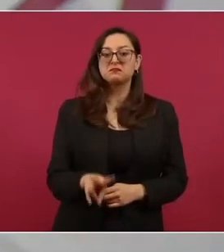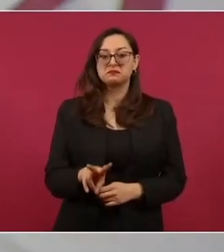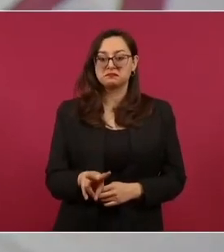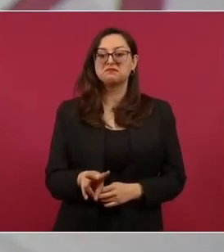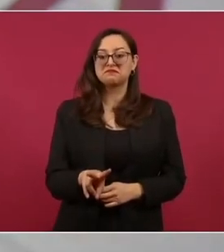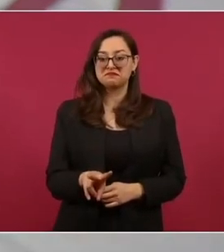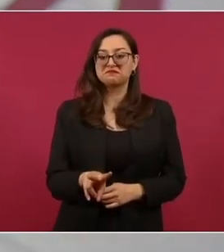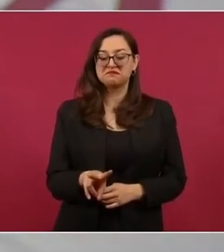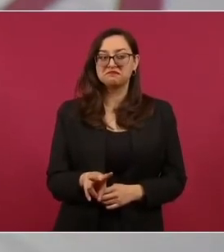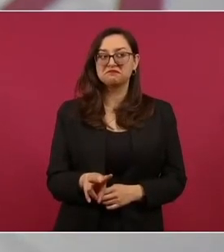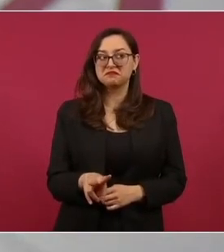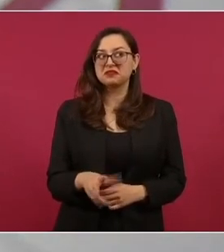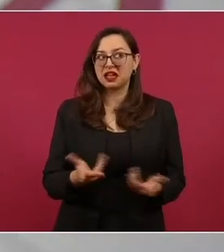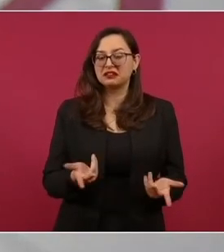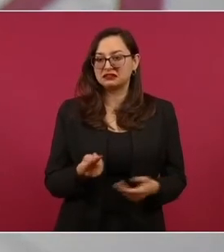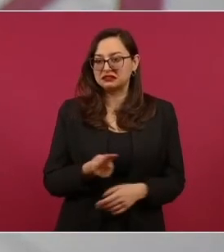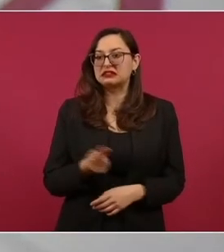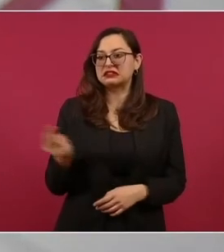que